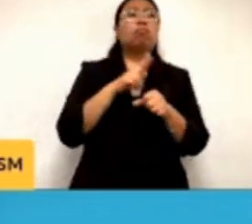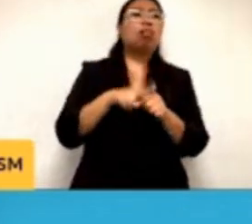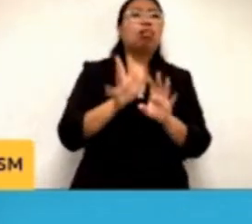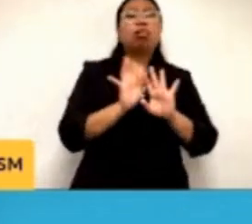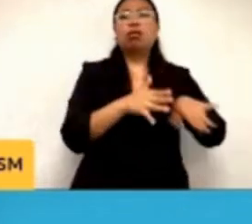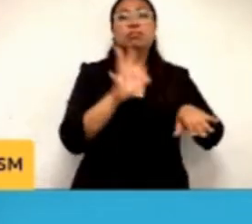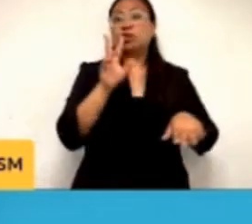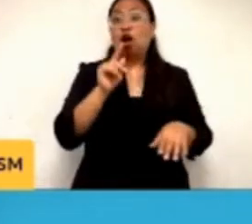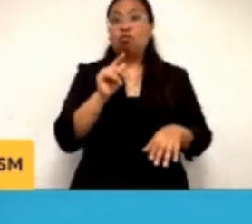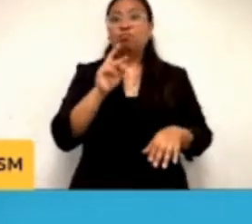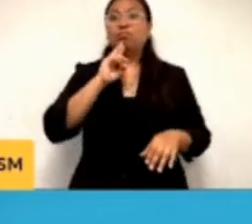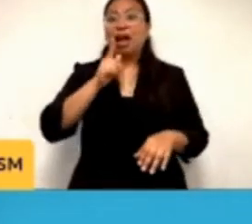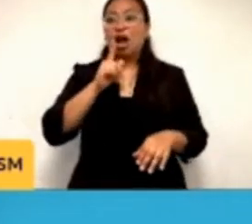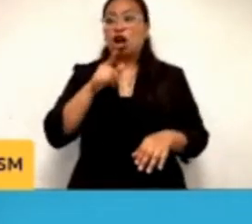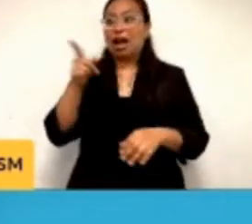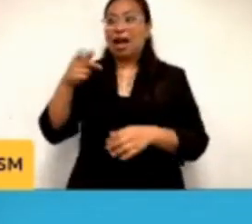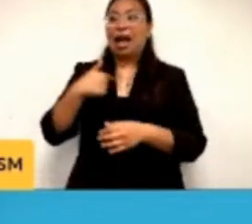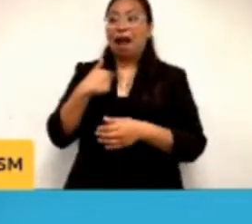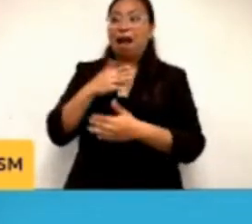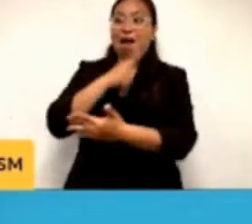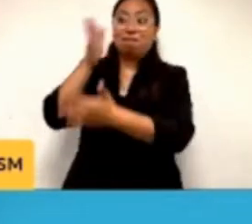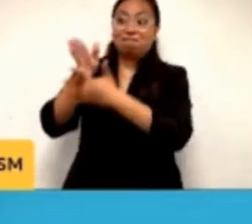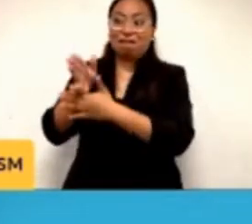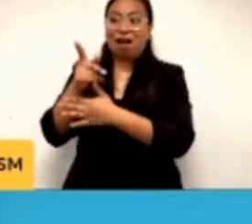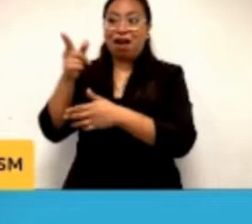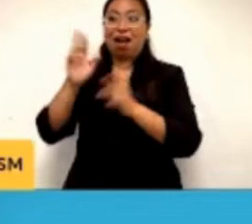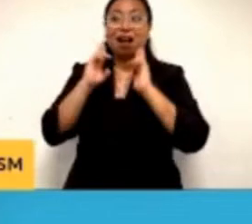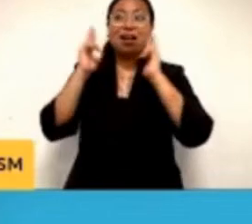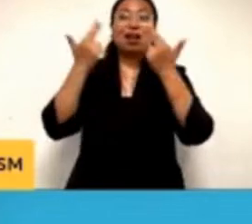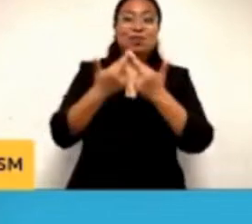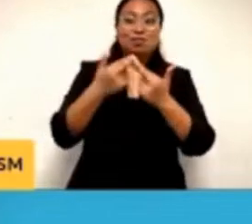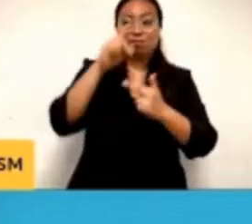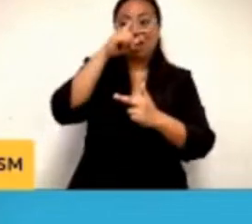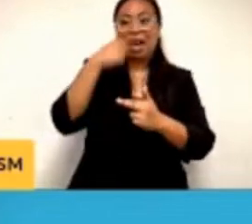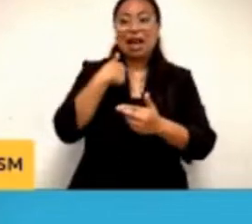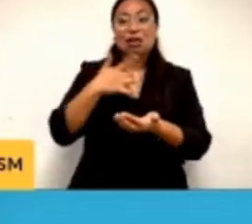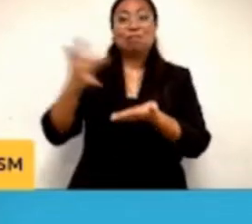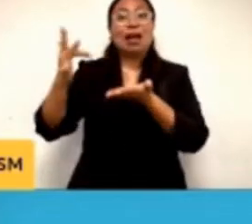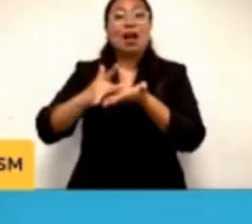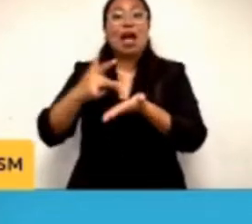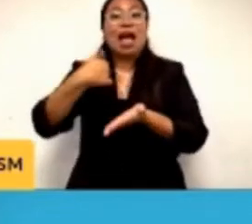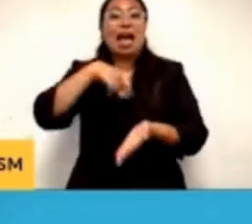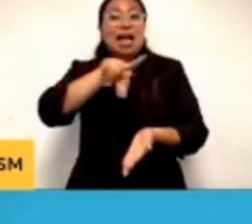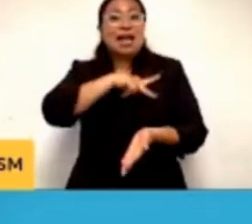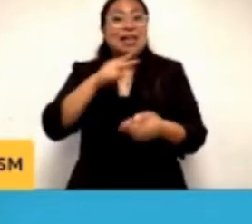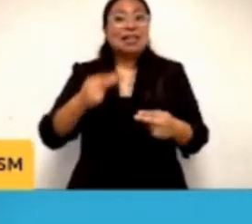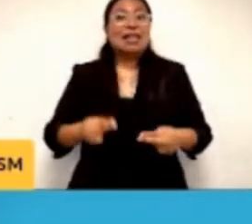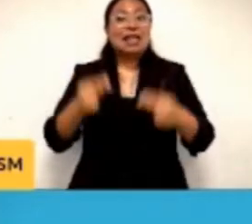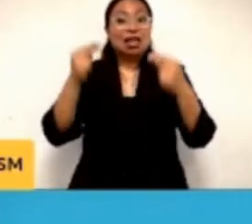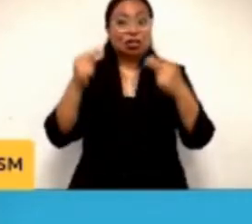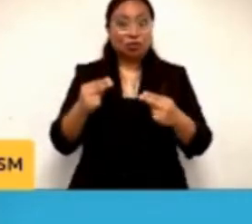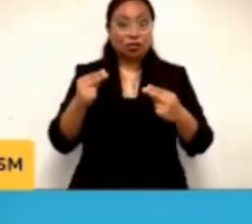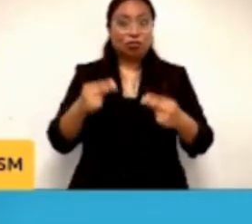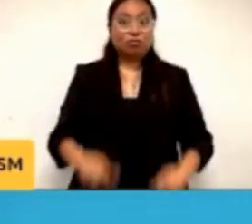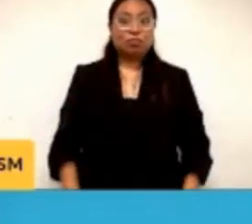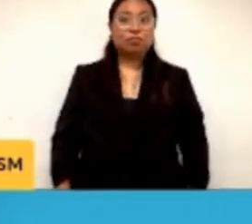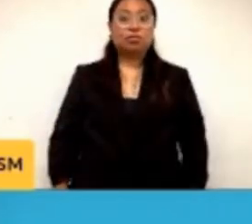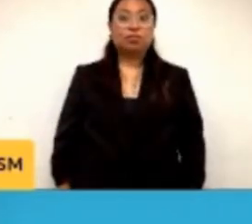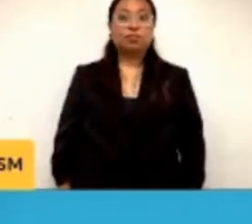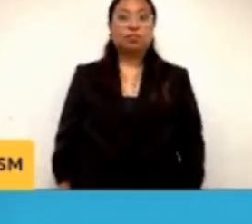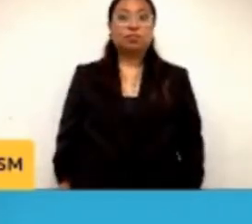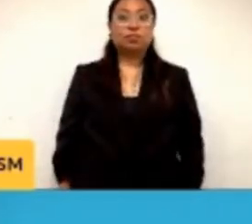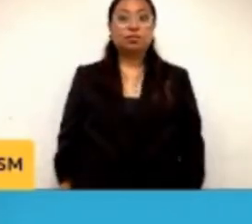a llegar a donde quieres llegar, para que ayude a fortalecer tu propósito.